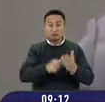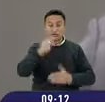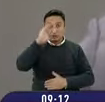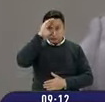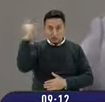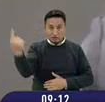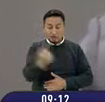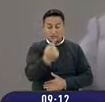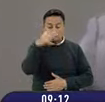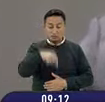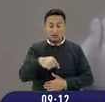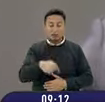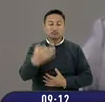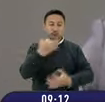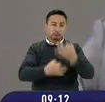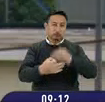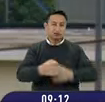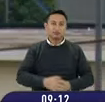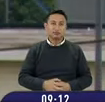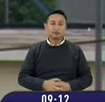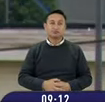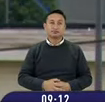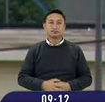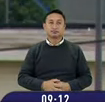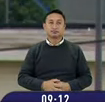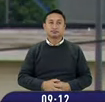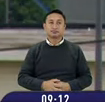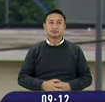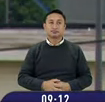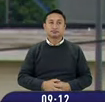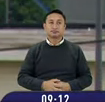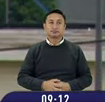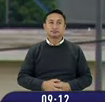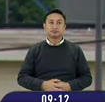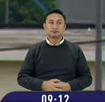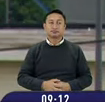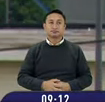Comisión de Seguridad dándonos explicaciones. Informó Álvaro Terán.